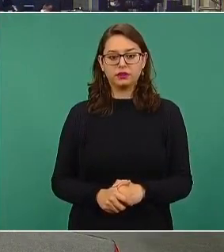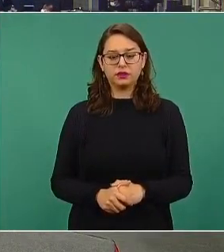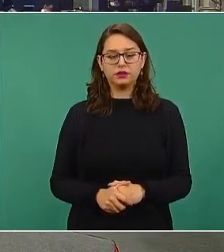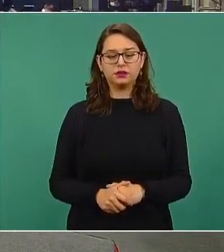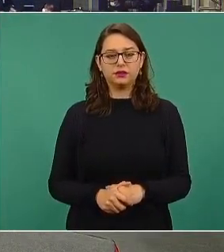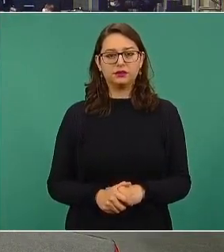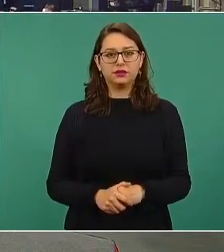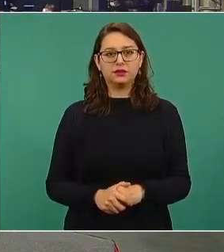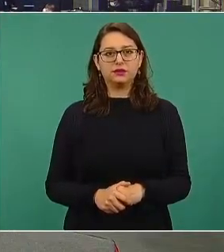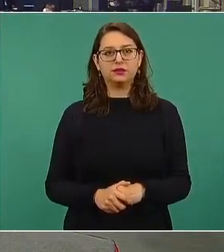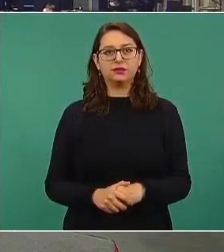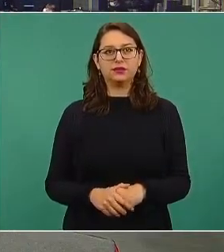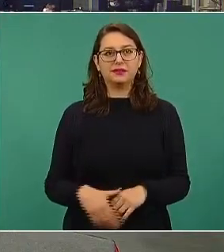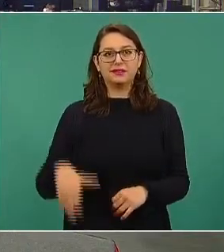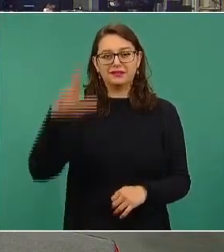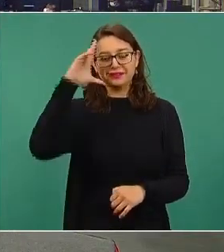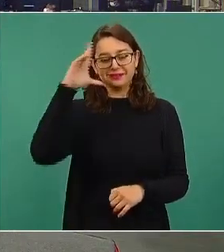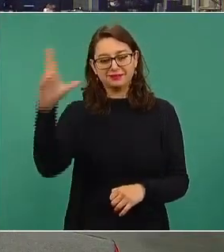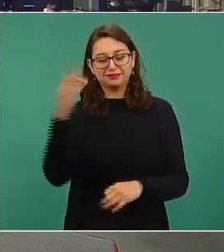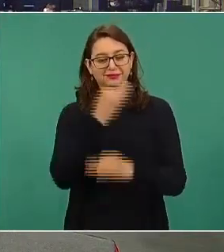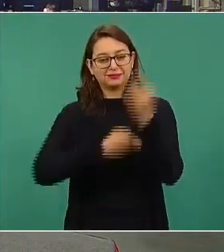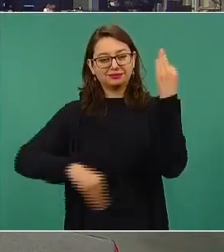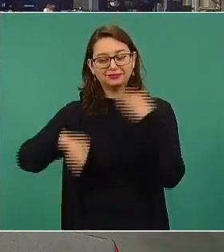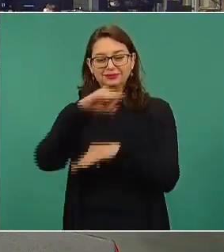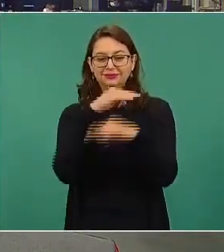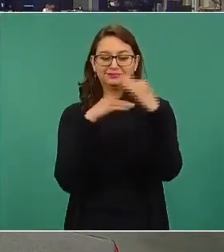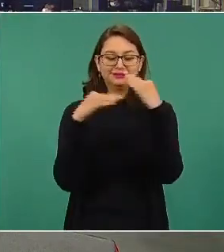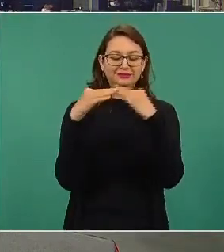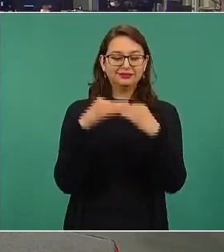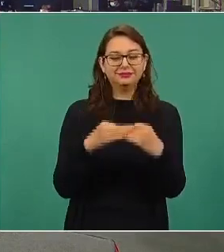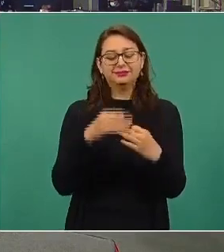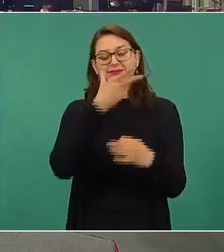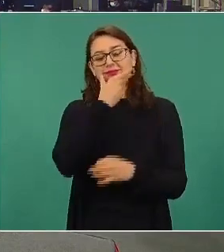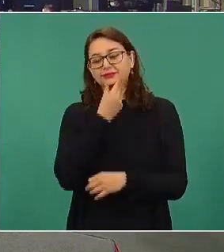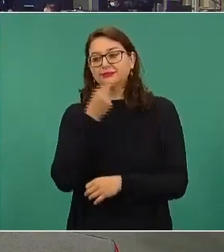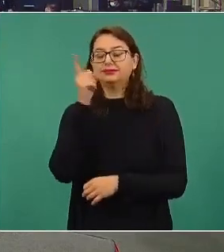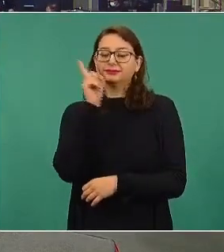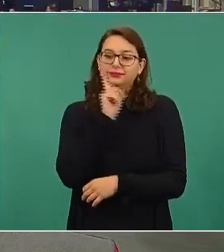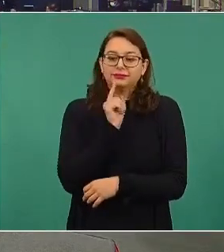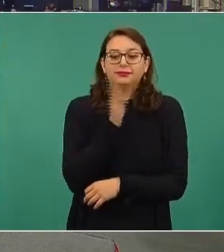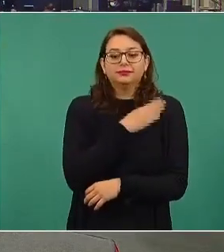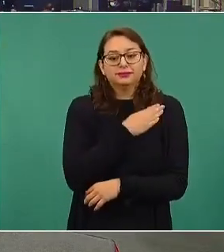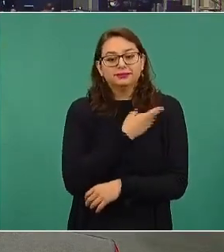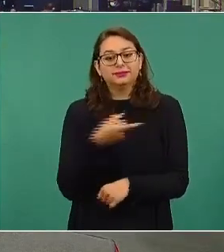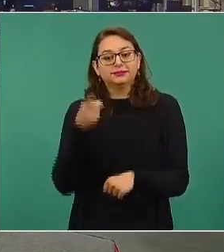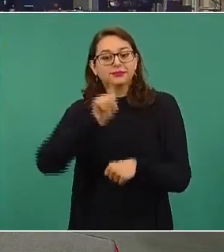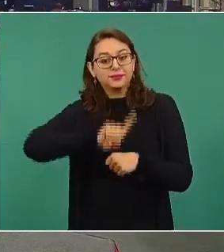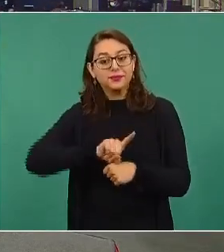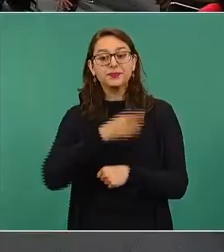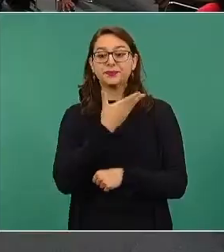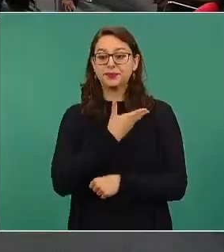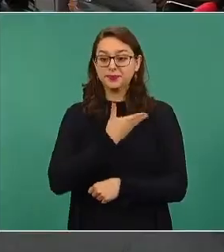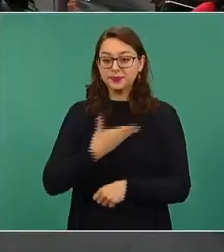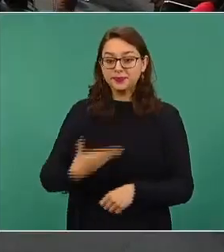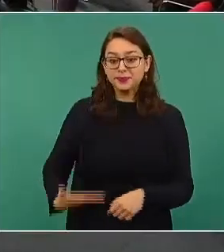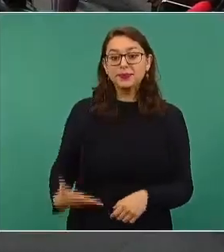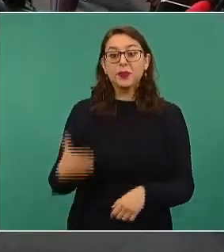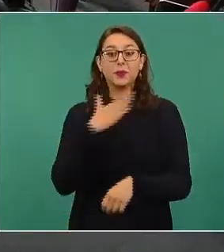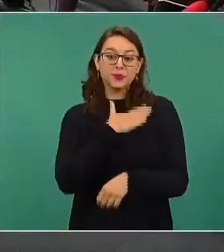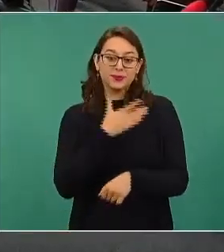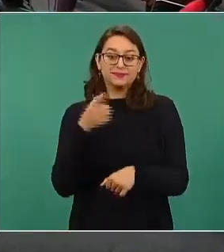Bueno, hola a todas y a todos. Soy Nuri Fernández de la Caracola. Buenos días, presidente. Buenos días,